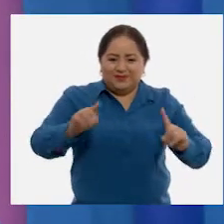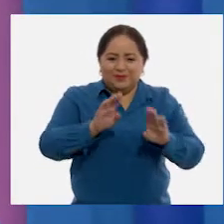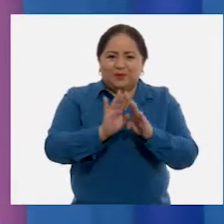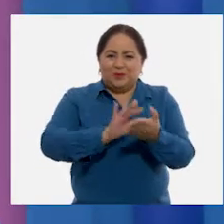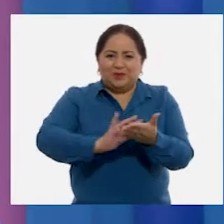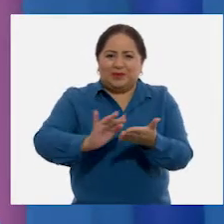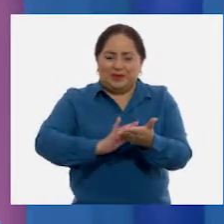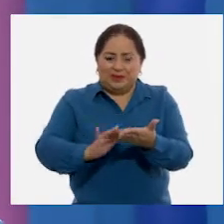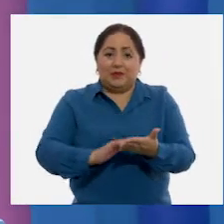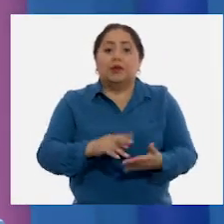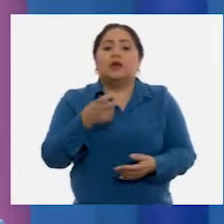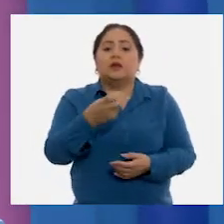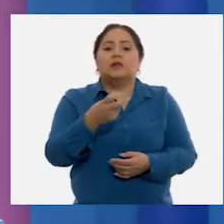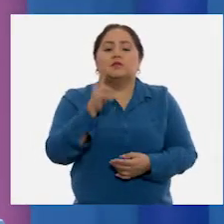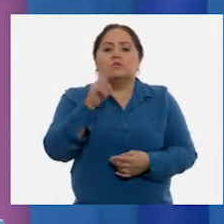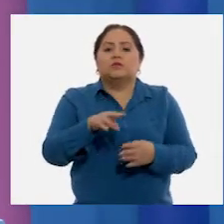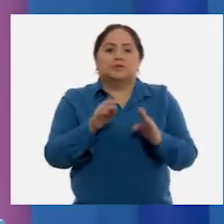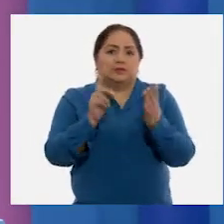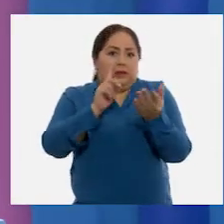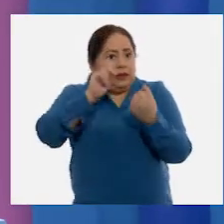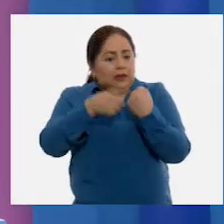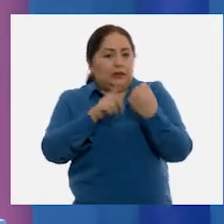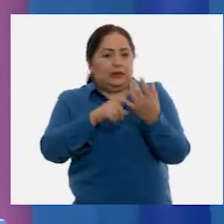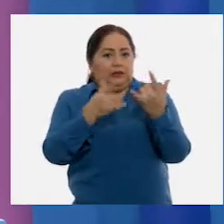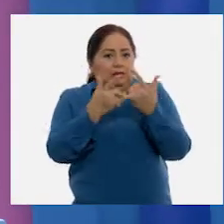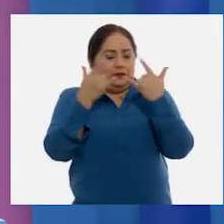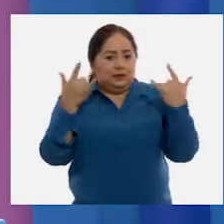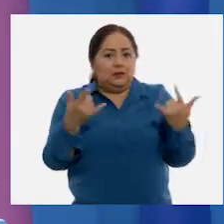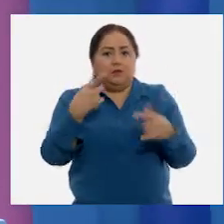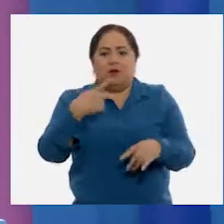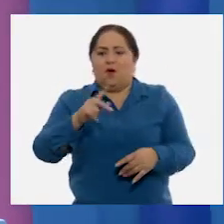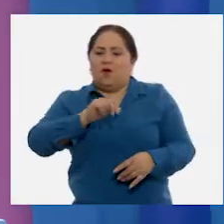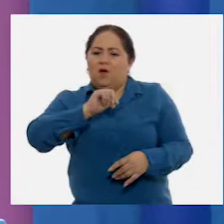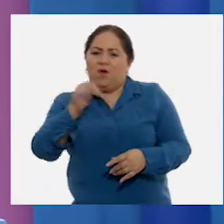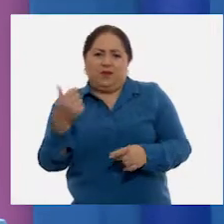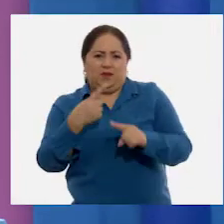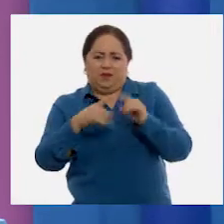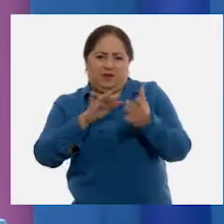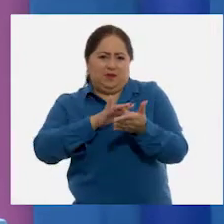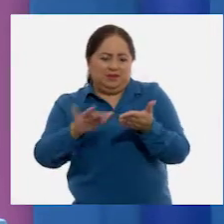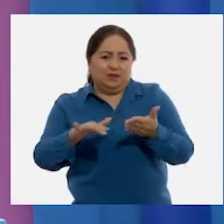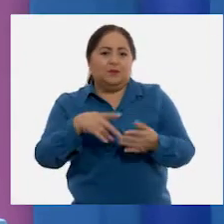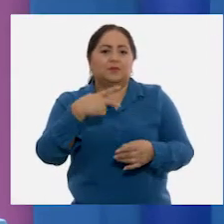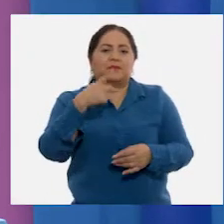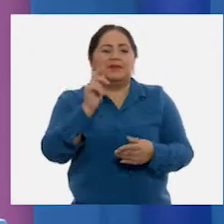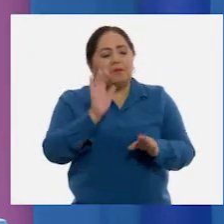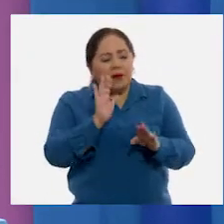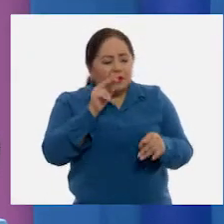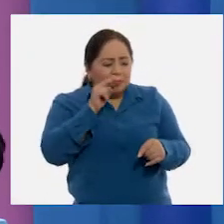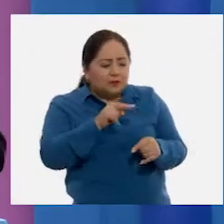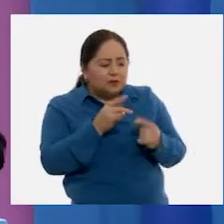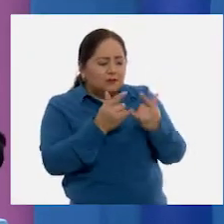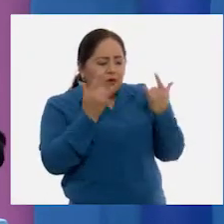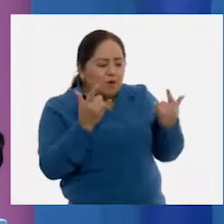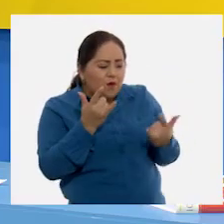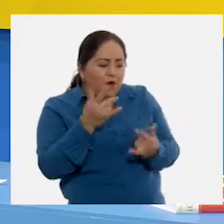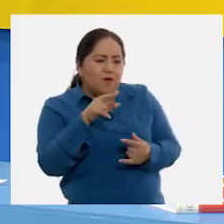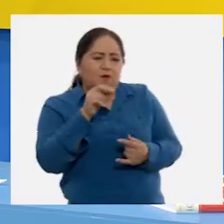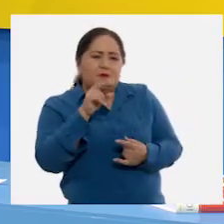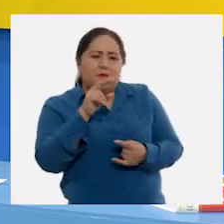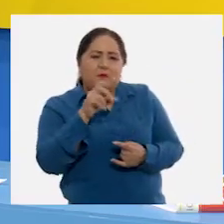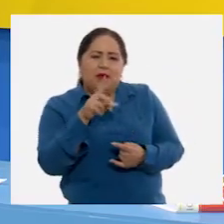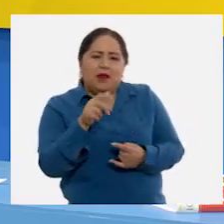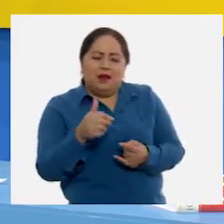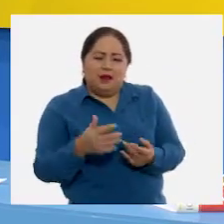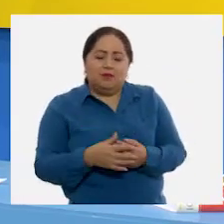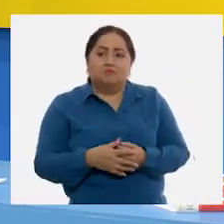texto en sí, que es un relato histórico con características literarias, pues se trata de una novela histórica. María,